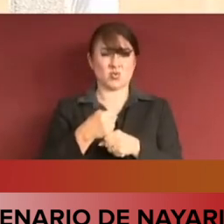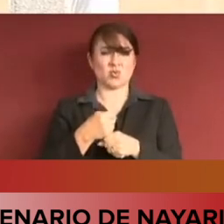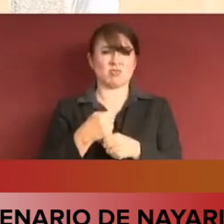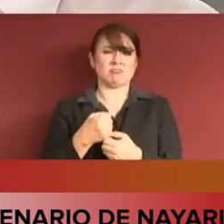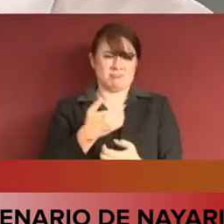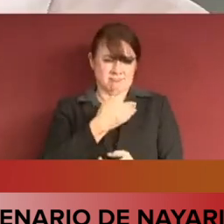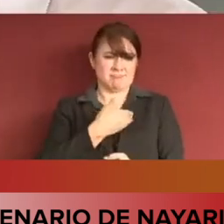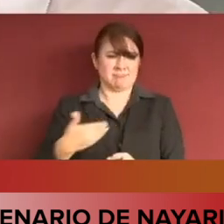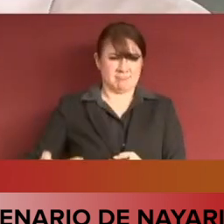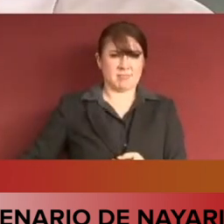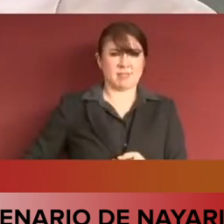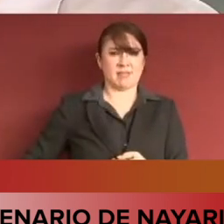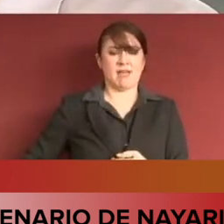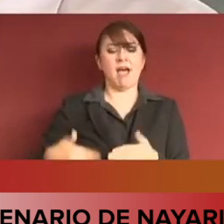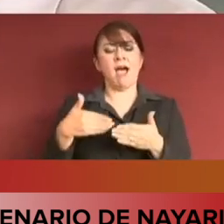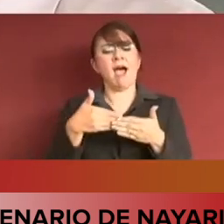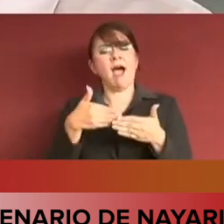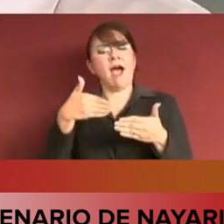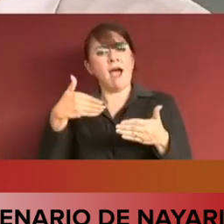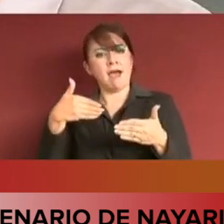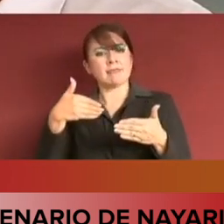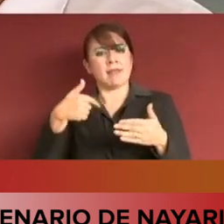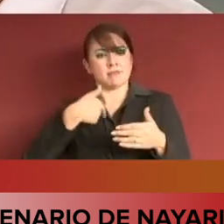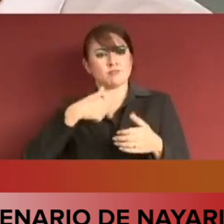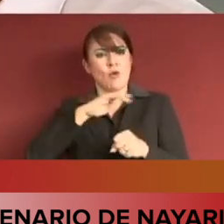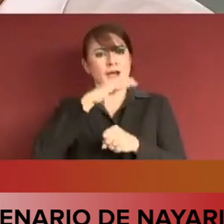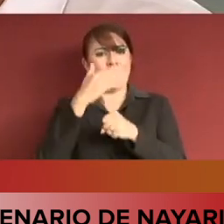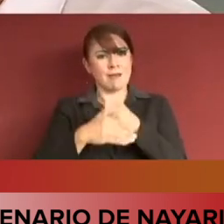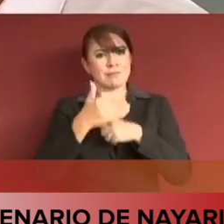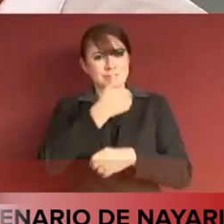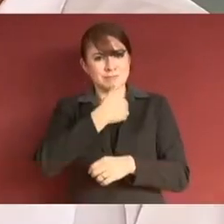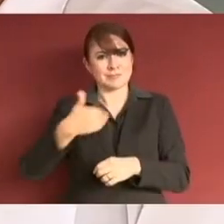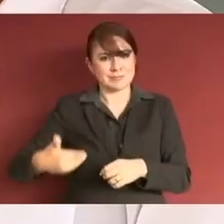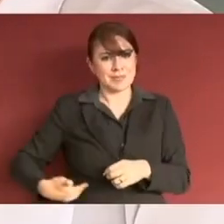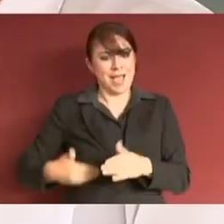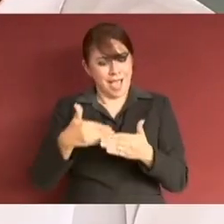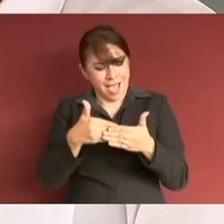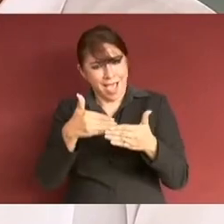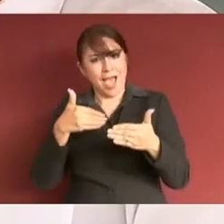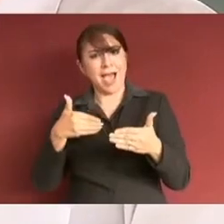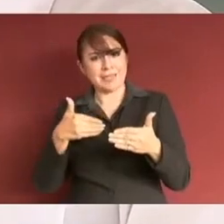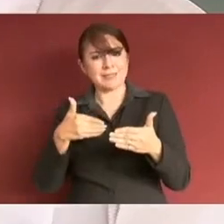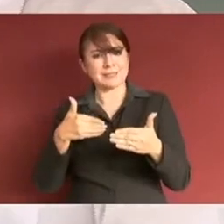antes de que concluya nuestra labor, nuestra función,